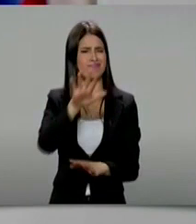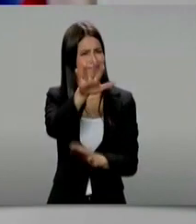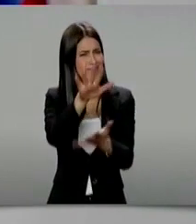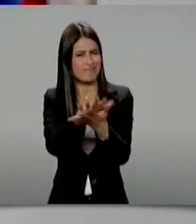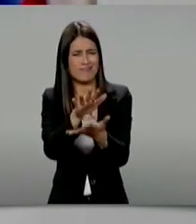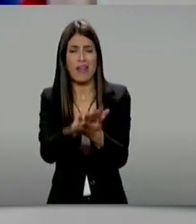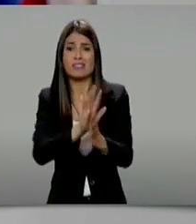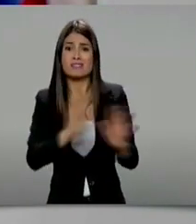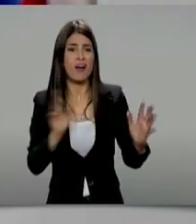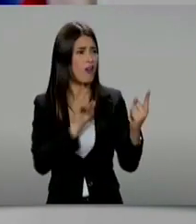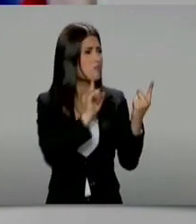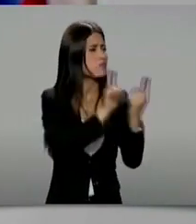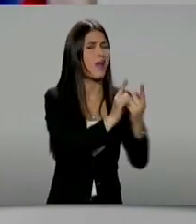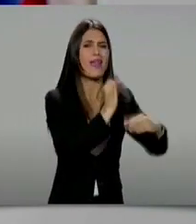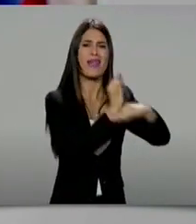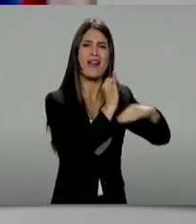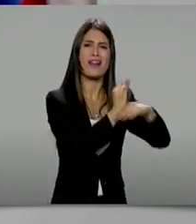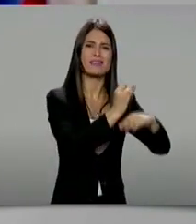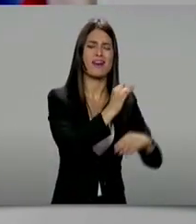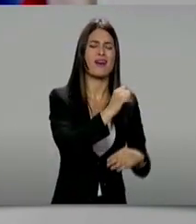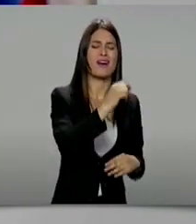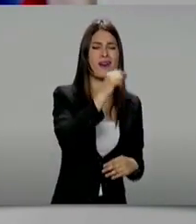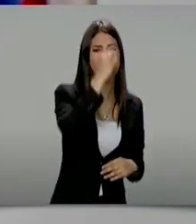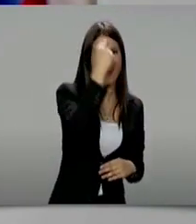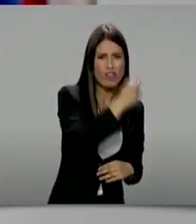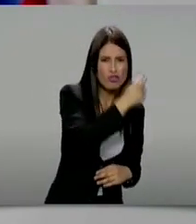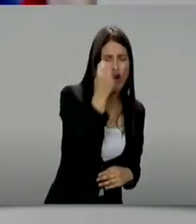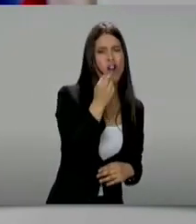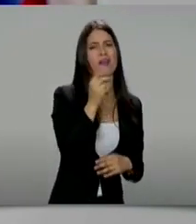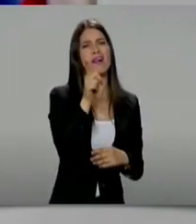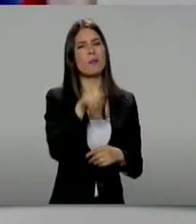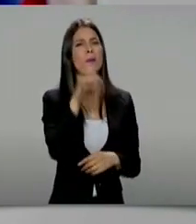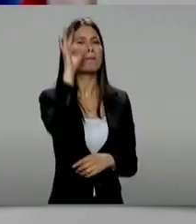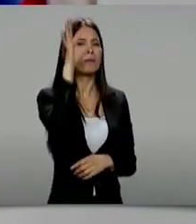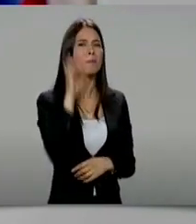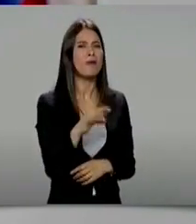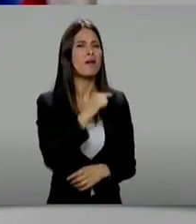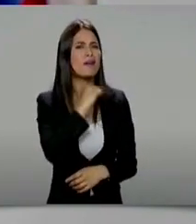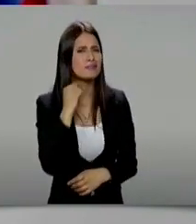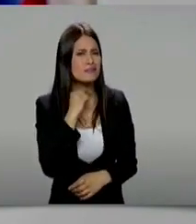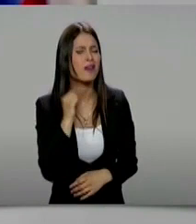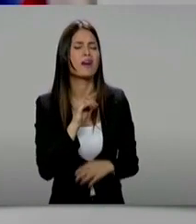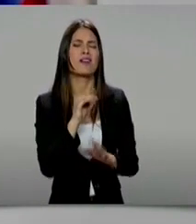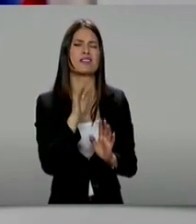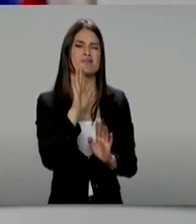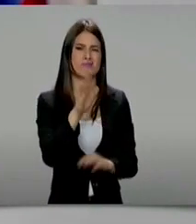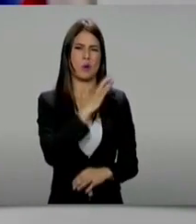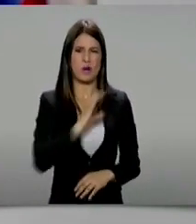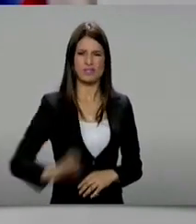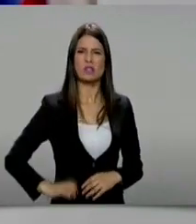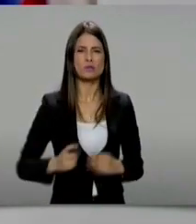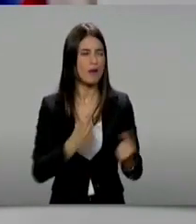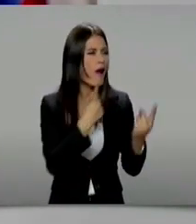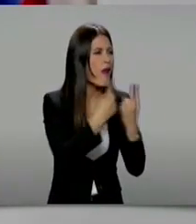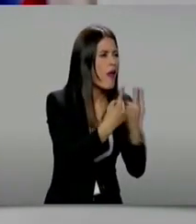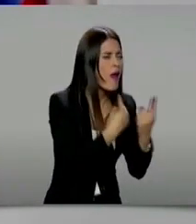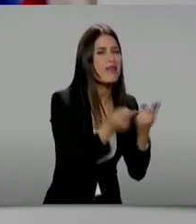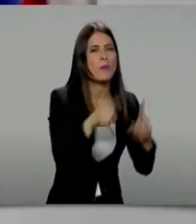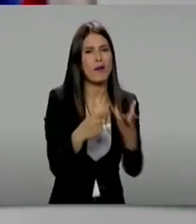católica por los pastores cristianos y otros Voceros del no se hicieron las modificaciones para